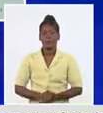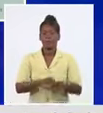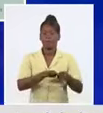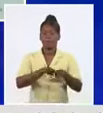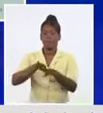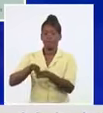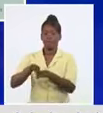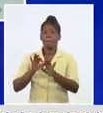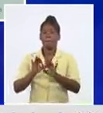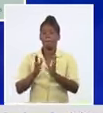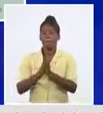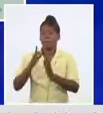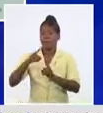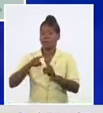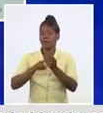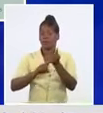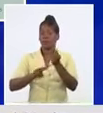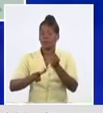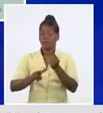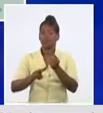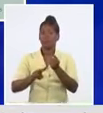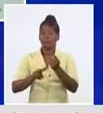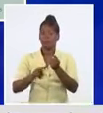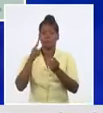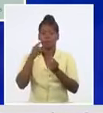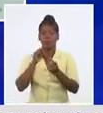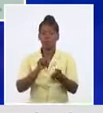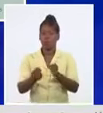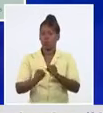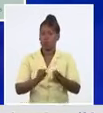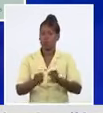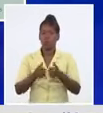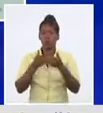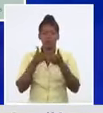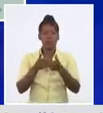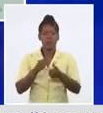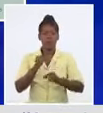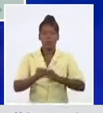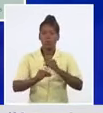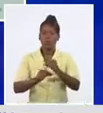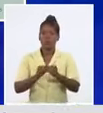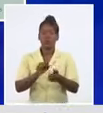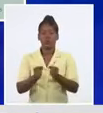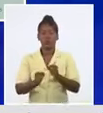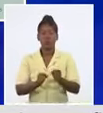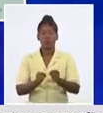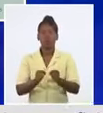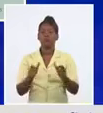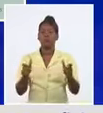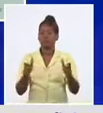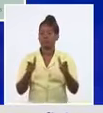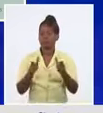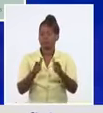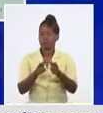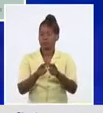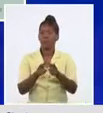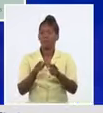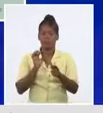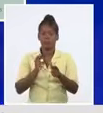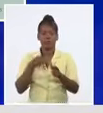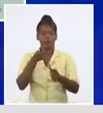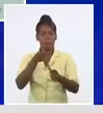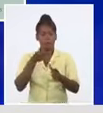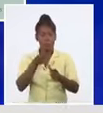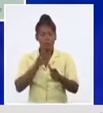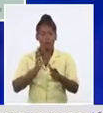Matanzas sigue siendo una referencia para el control de la pandemia en estos momentos, ya lo decíamos al inicio, hoy con